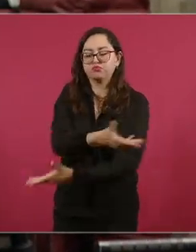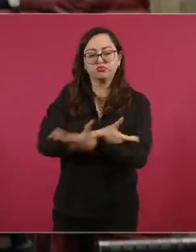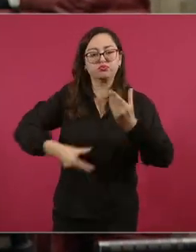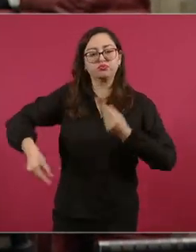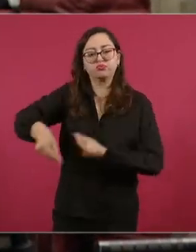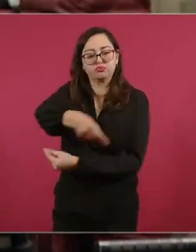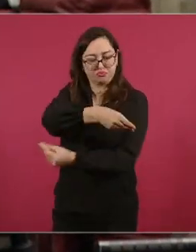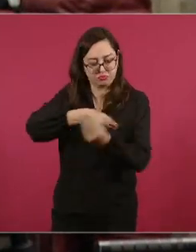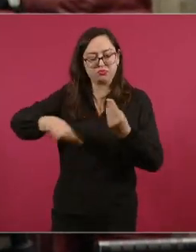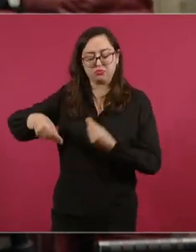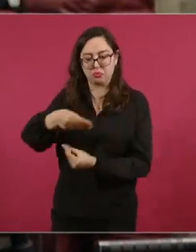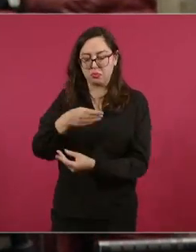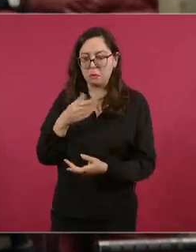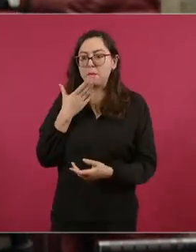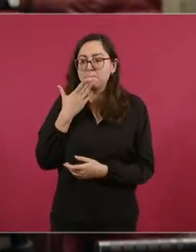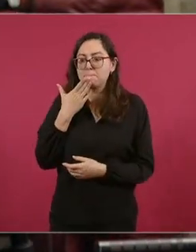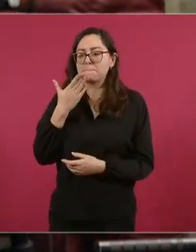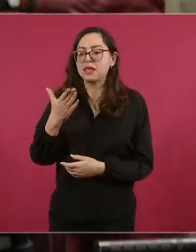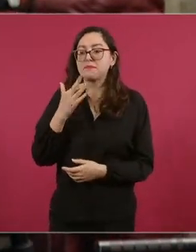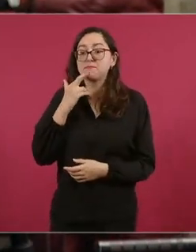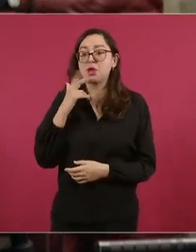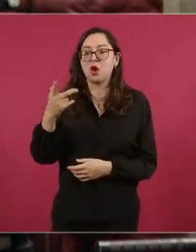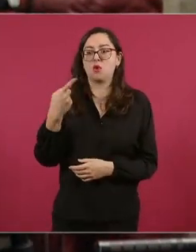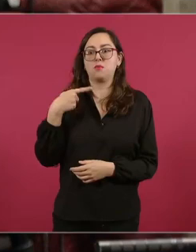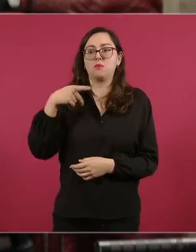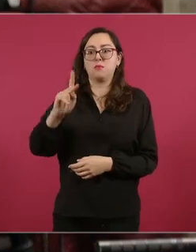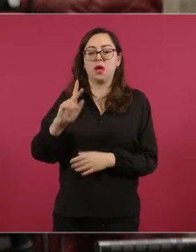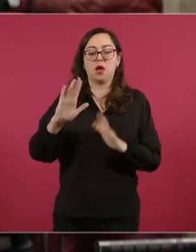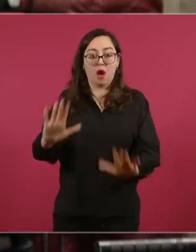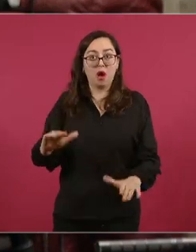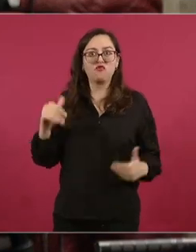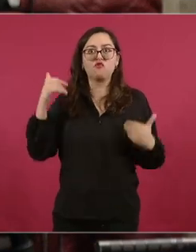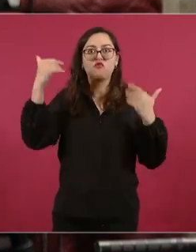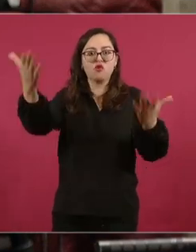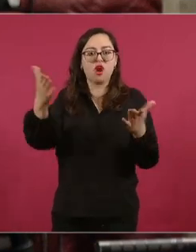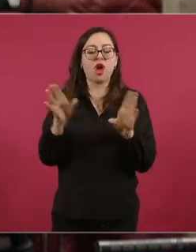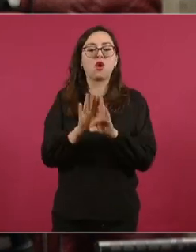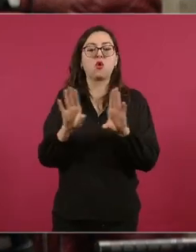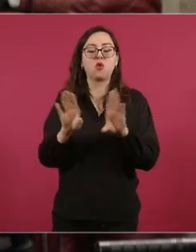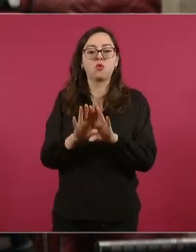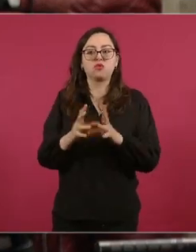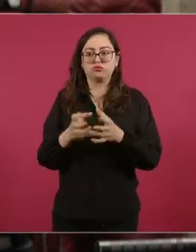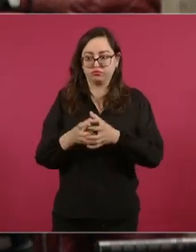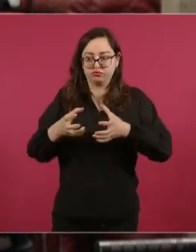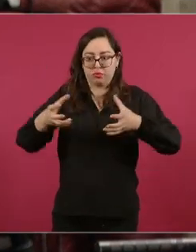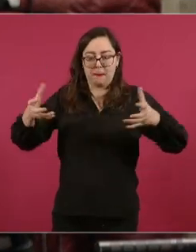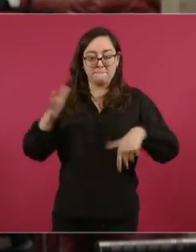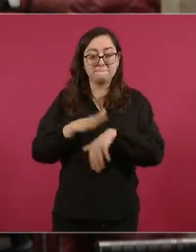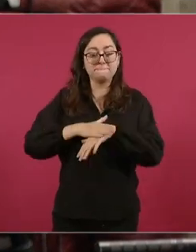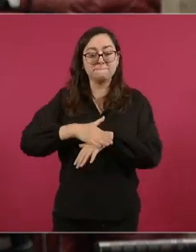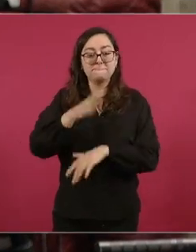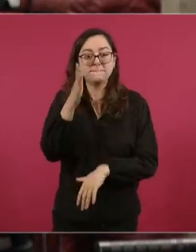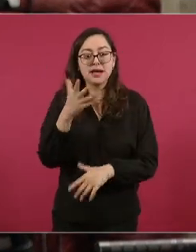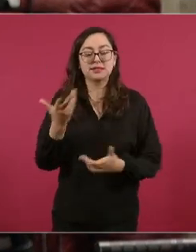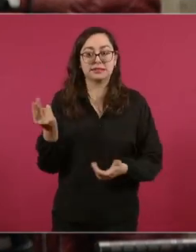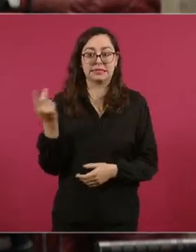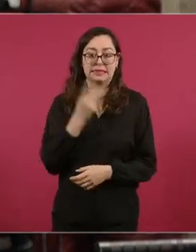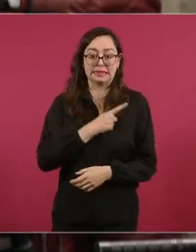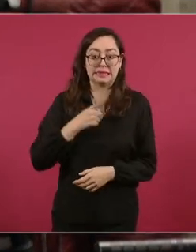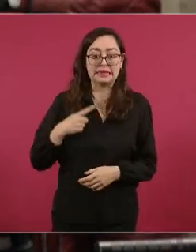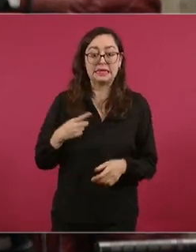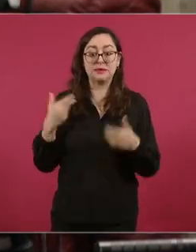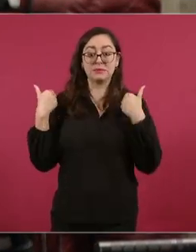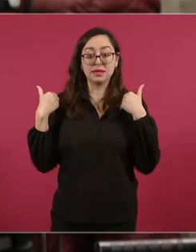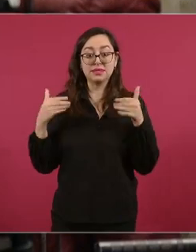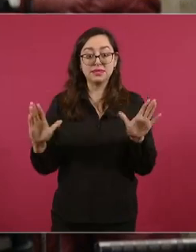haber un porcentaje similar para el tema de inversiones para que de esa manera se pudiera crecer. Yo le quiero preguntar de lo que el gobierno va a dejar